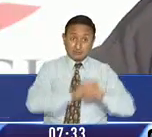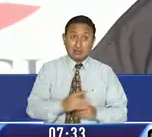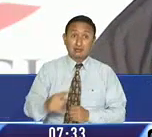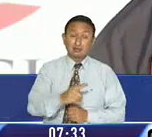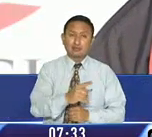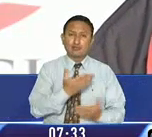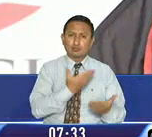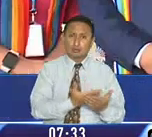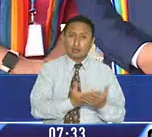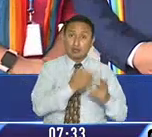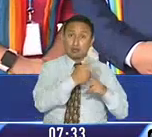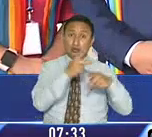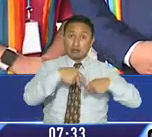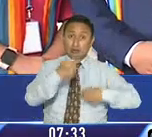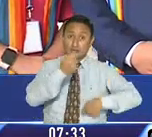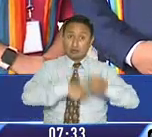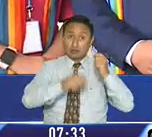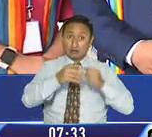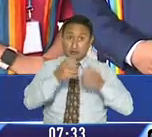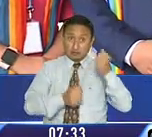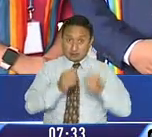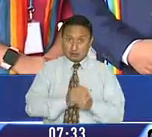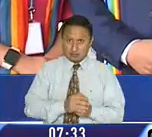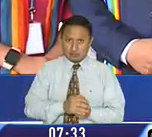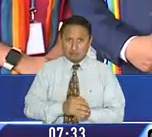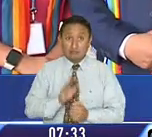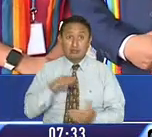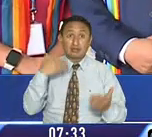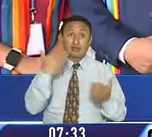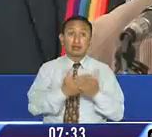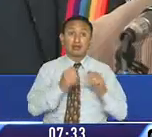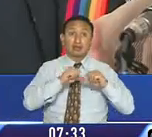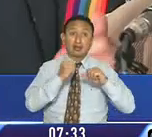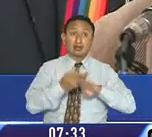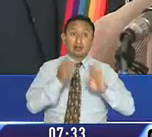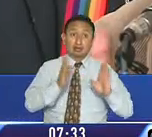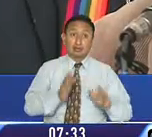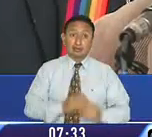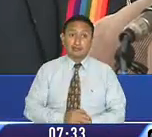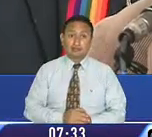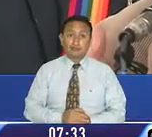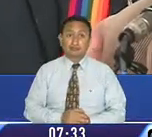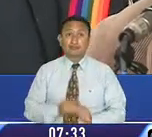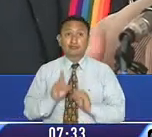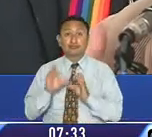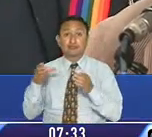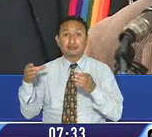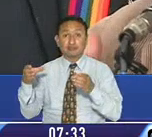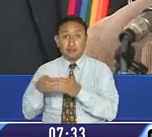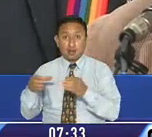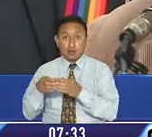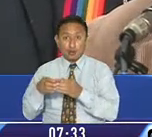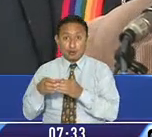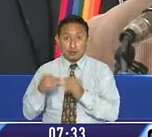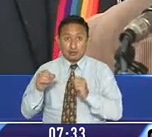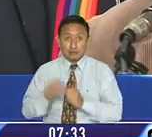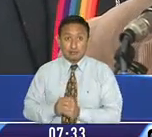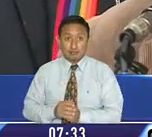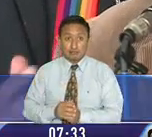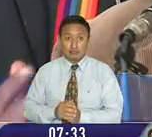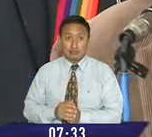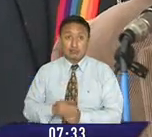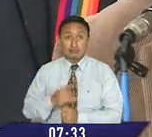desde productores y comercializadores de leche que acudieron a la Asamblea Nacional. De la Comisión de Soberanía Alimentaria, abogado Mariano Curicama, que